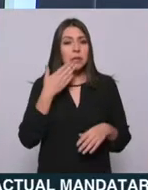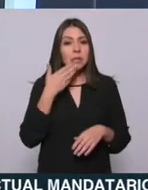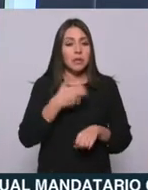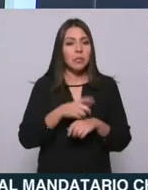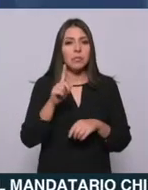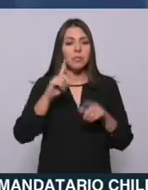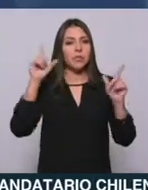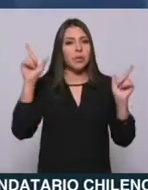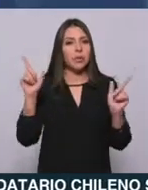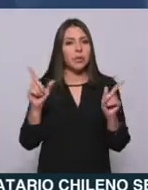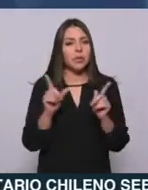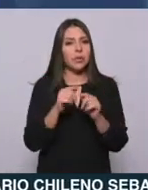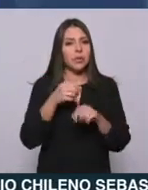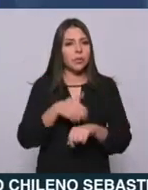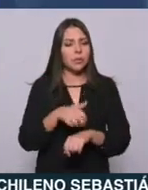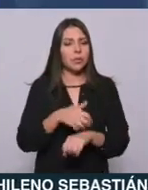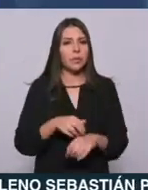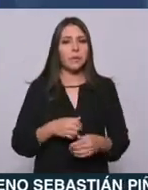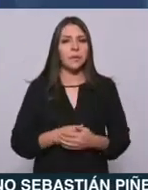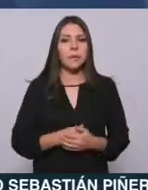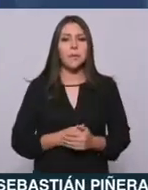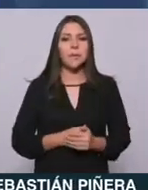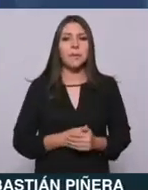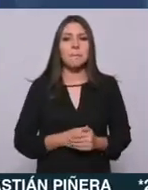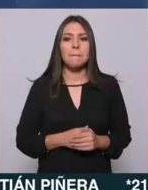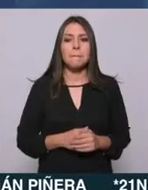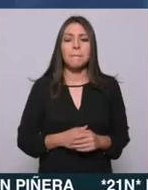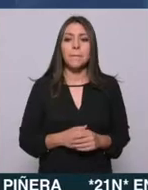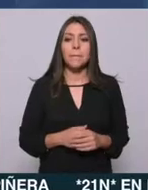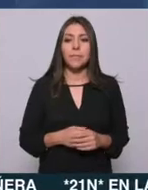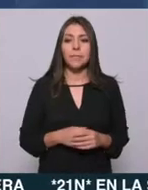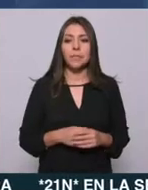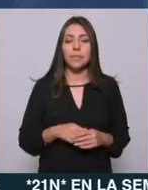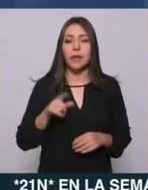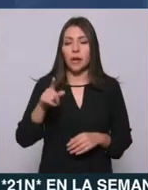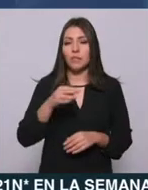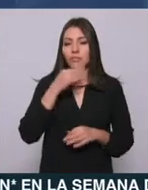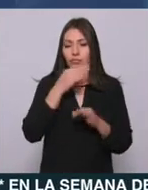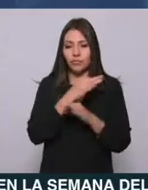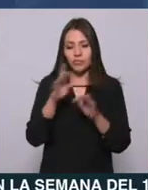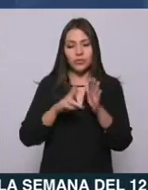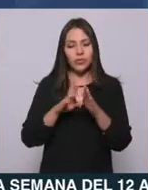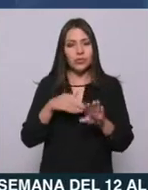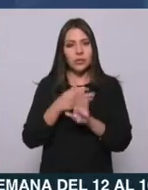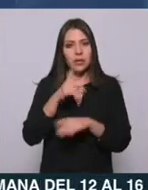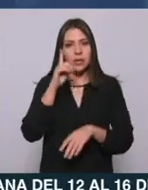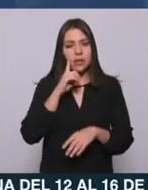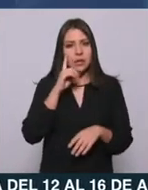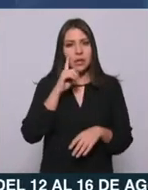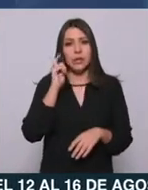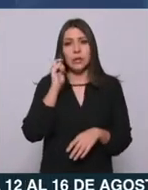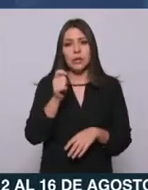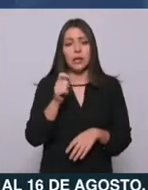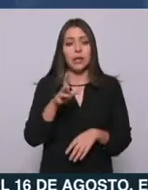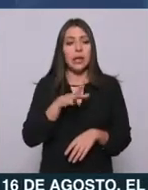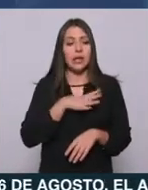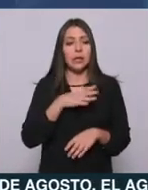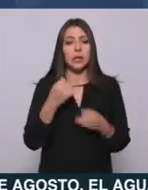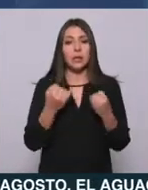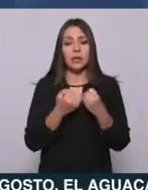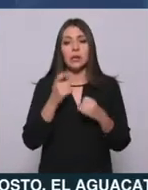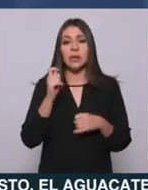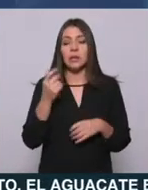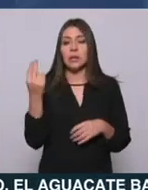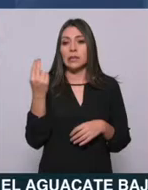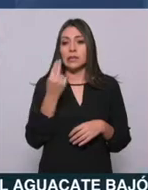reduce. Claro, el tema de la alerta de género como mecanismo tal cual no va a ser, no va a tener el impacto que